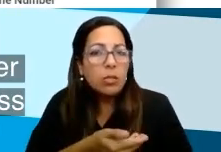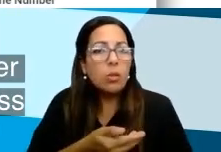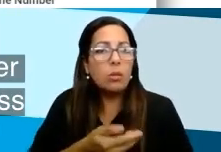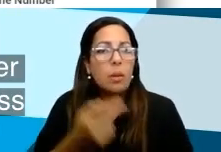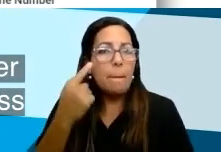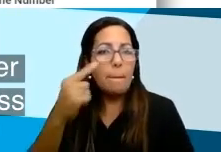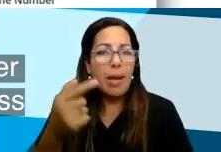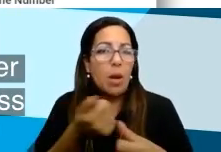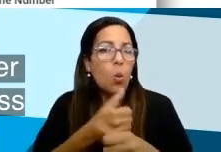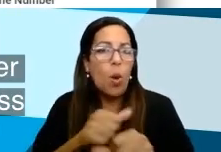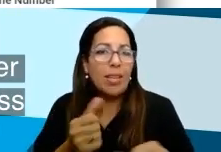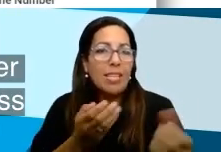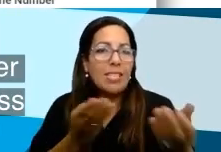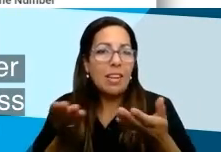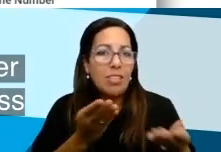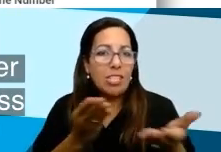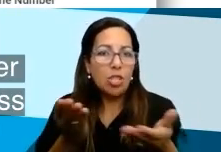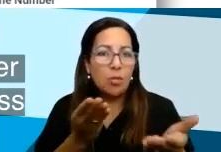o